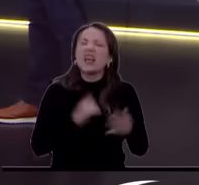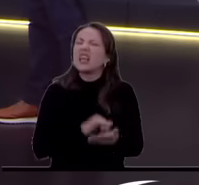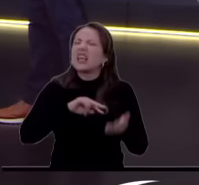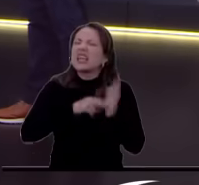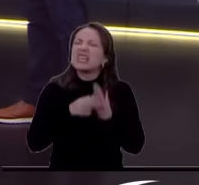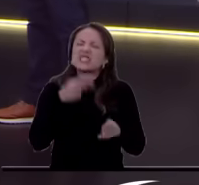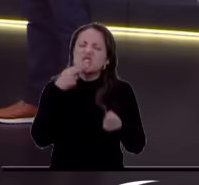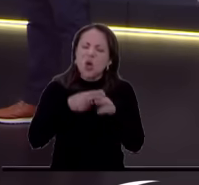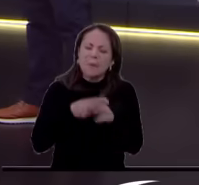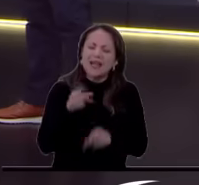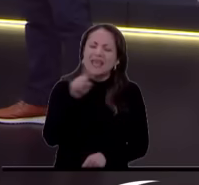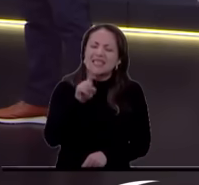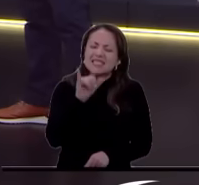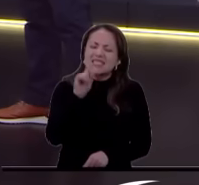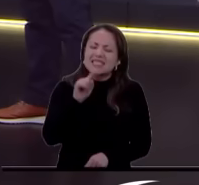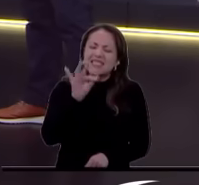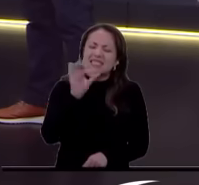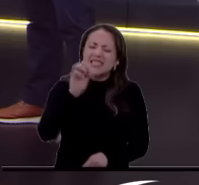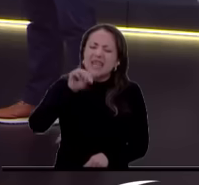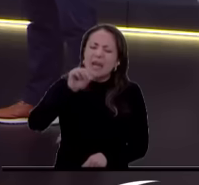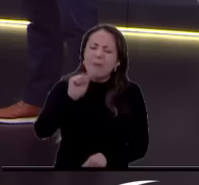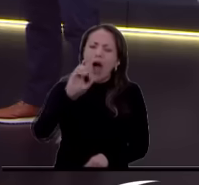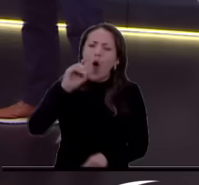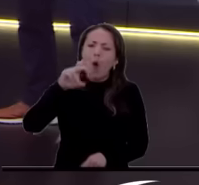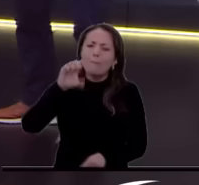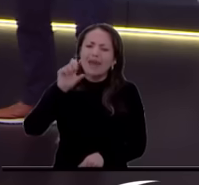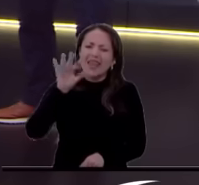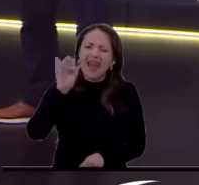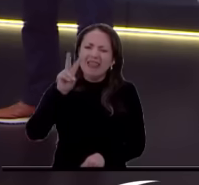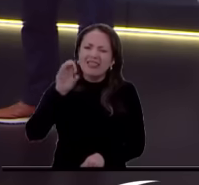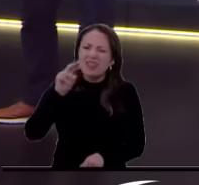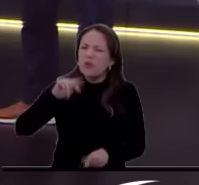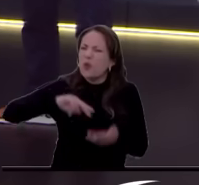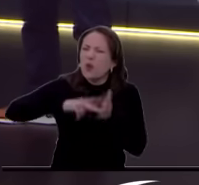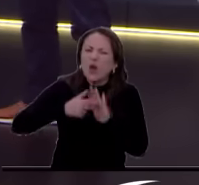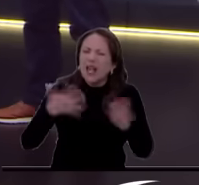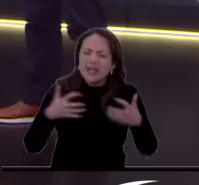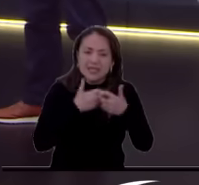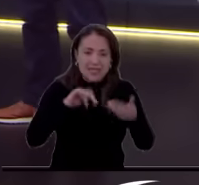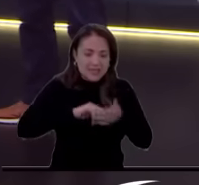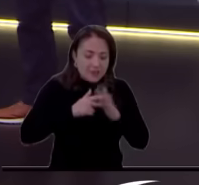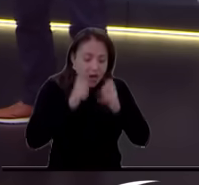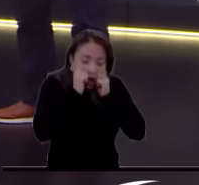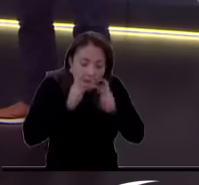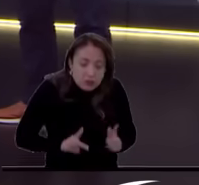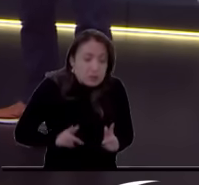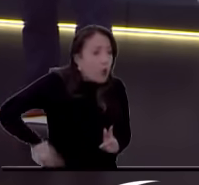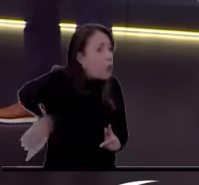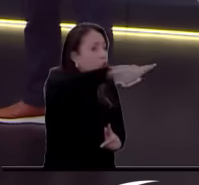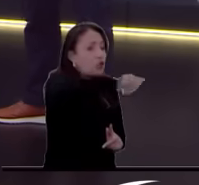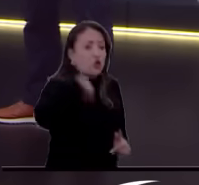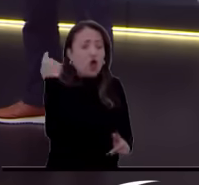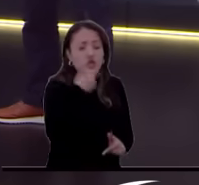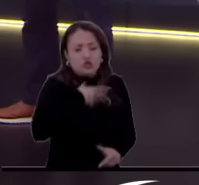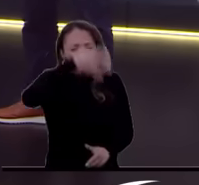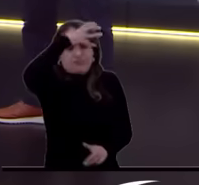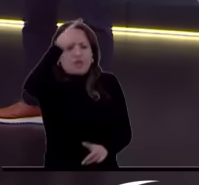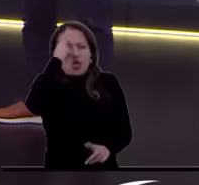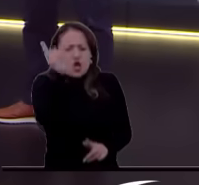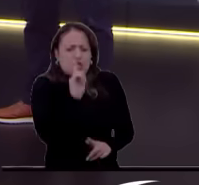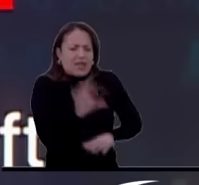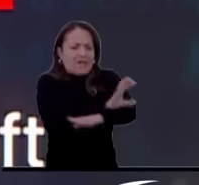operativo Ana melena el sistema operativo básicamente es lo que nos permite a los mortales a los seres humanos como usted o como yo que no somos expertos en